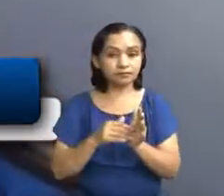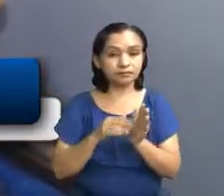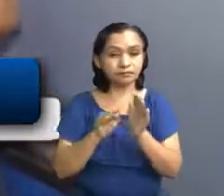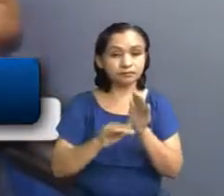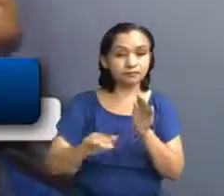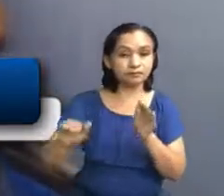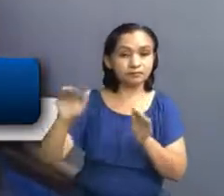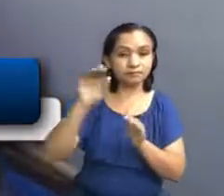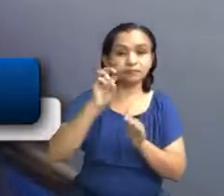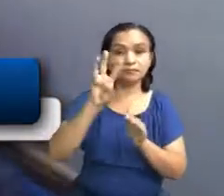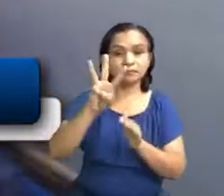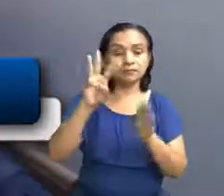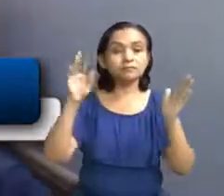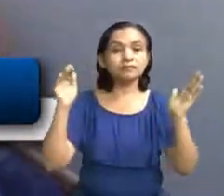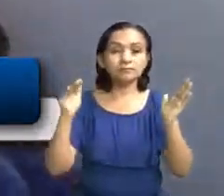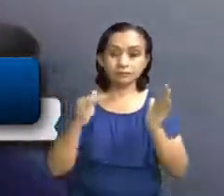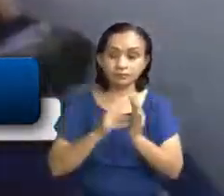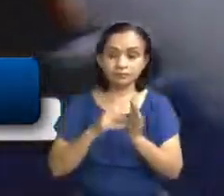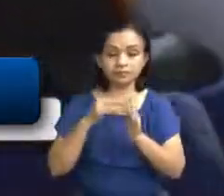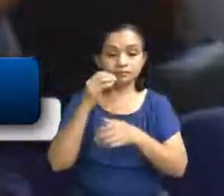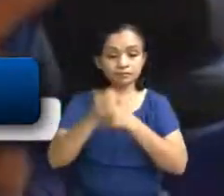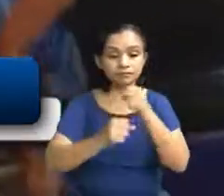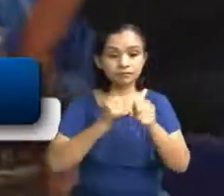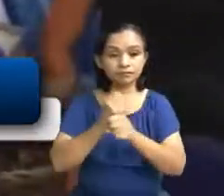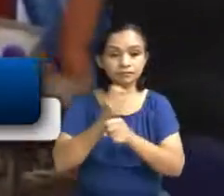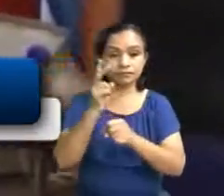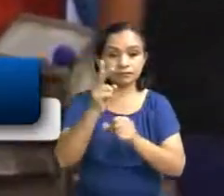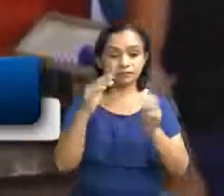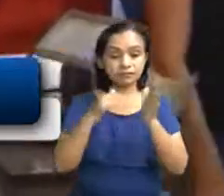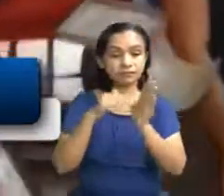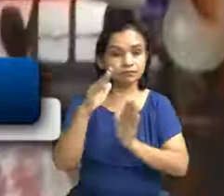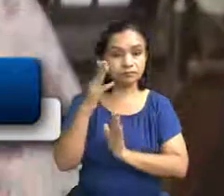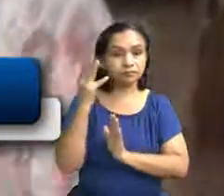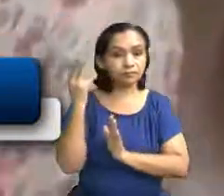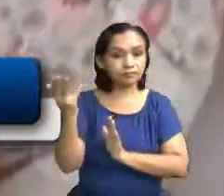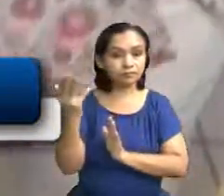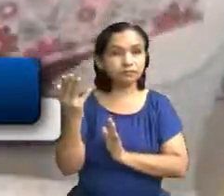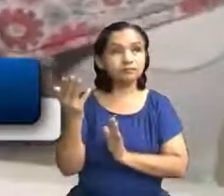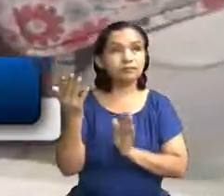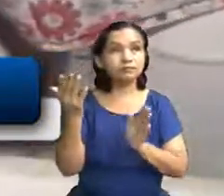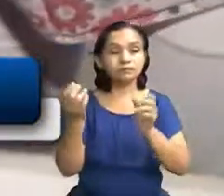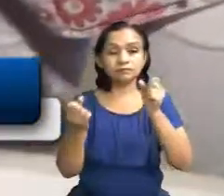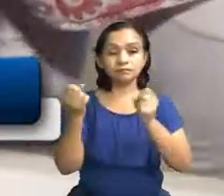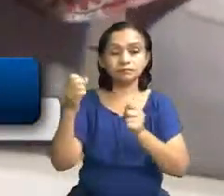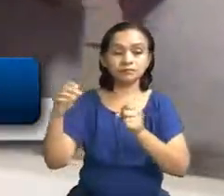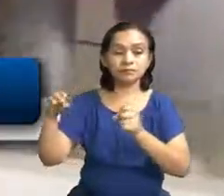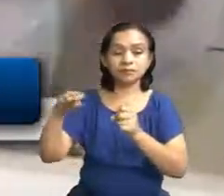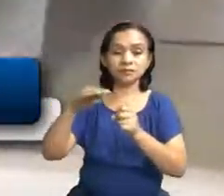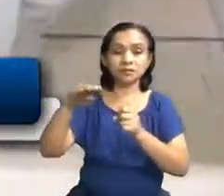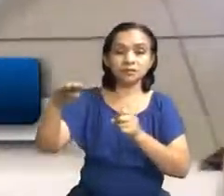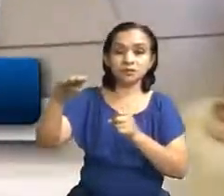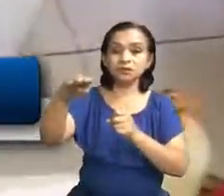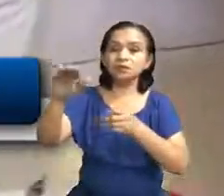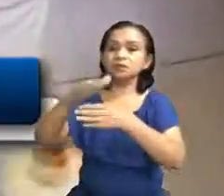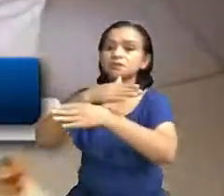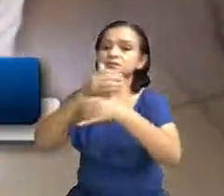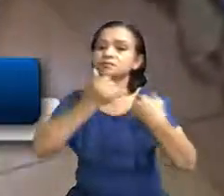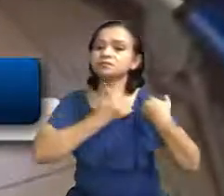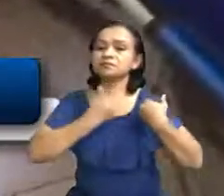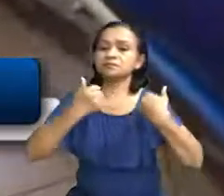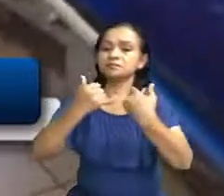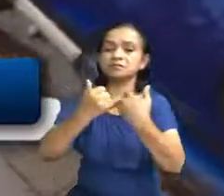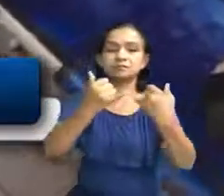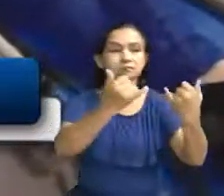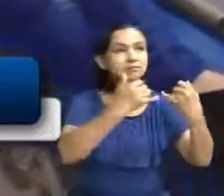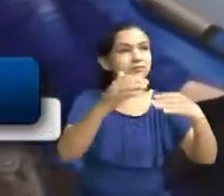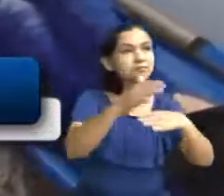incrementado casi a 3.000 para este año, ¿verdad? Las móviles son las unidades, sí, que se desplazan a diferentes lugares,